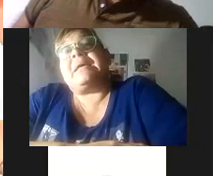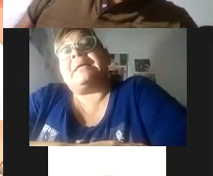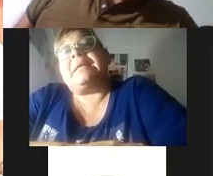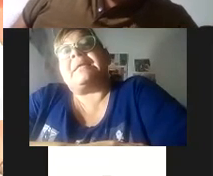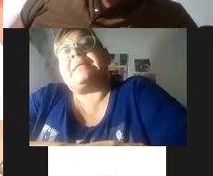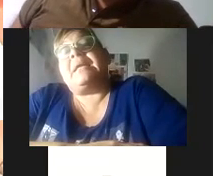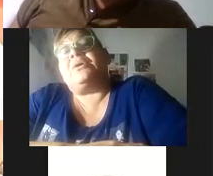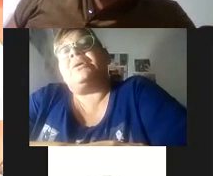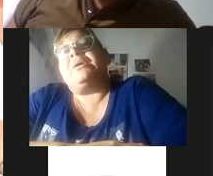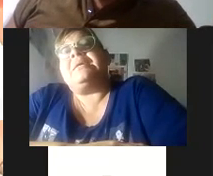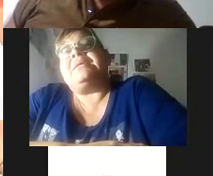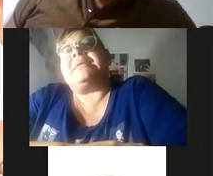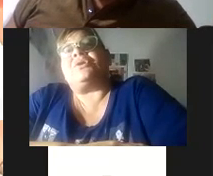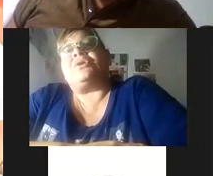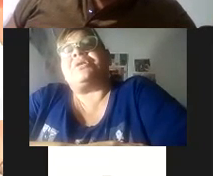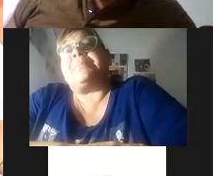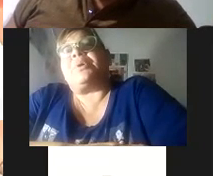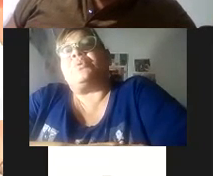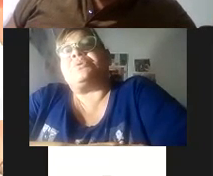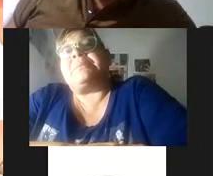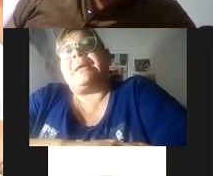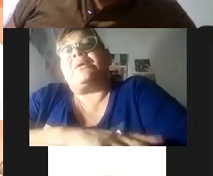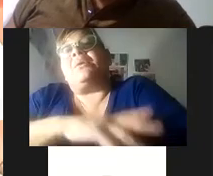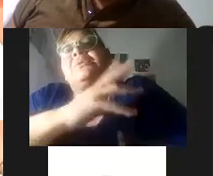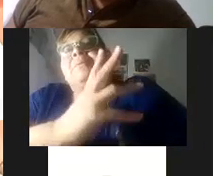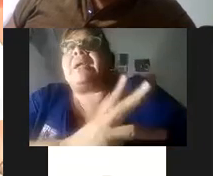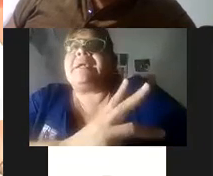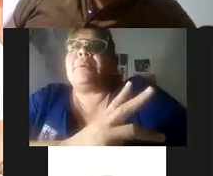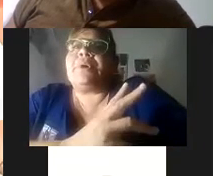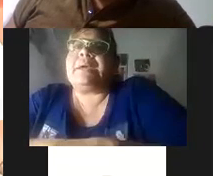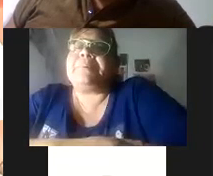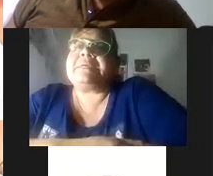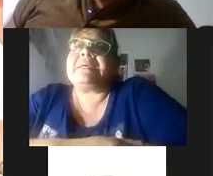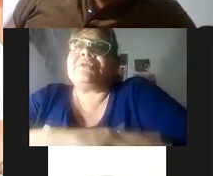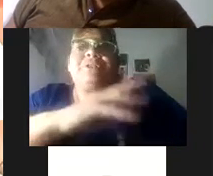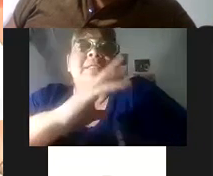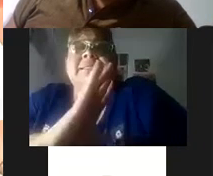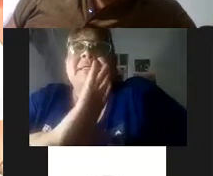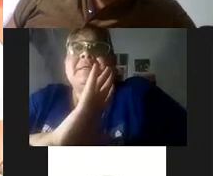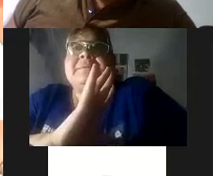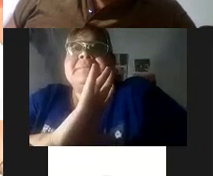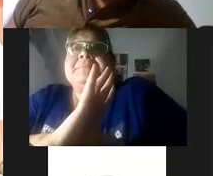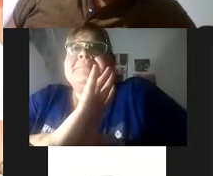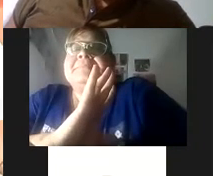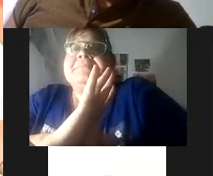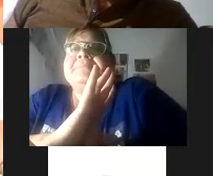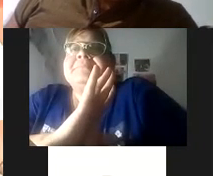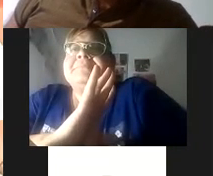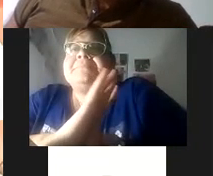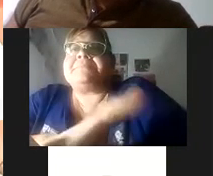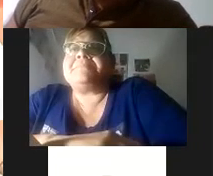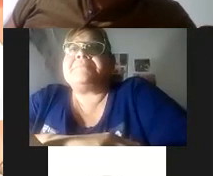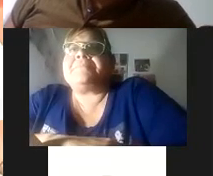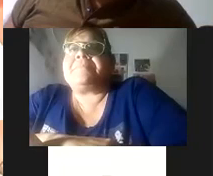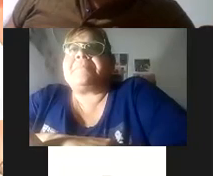se desgasta el cartílago, ya no se reproduce más. Es como tipo las neuronas, puede ser. Yo entendí así. sí, más